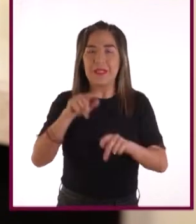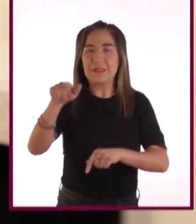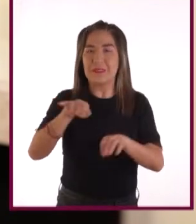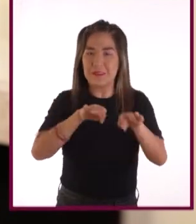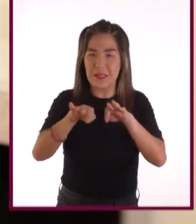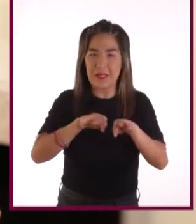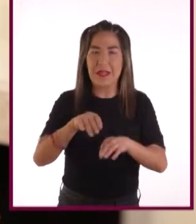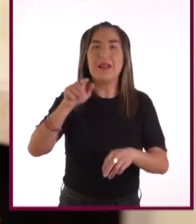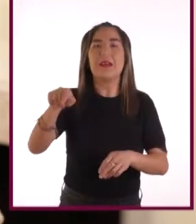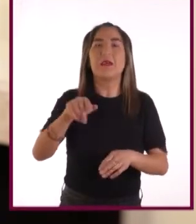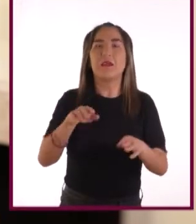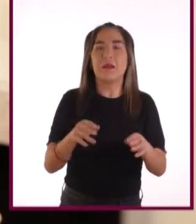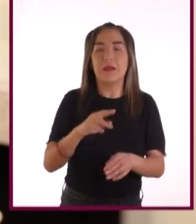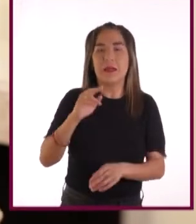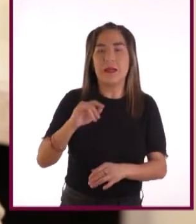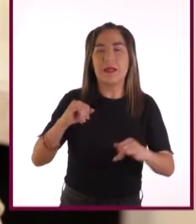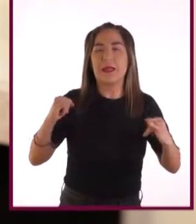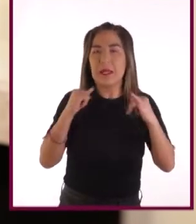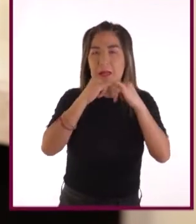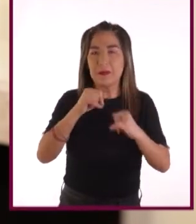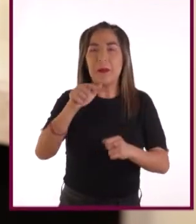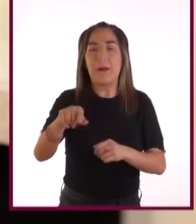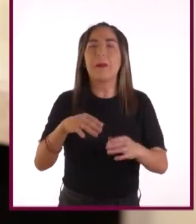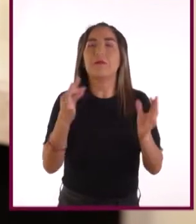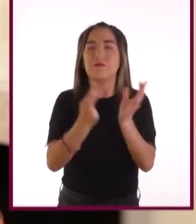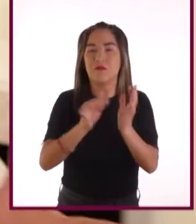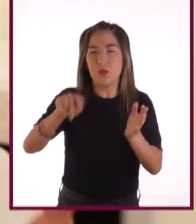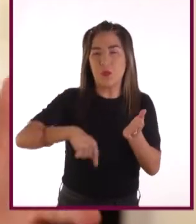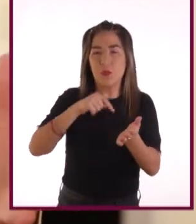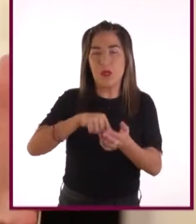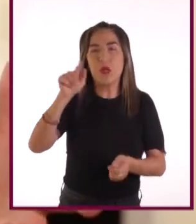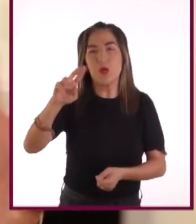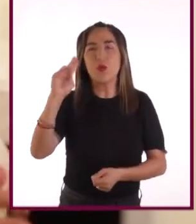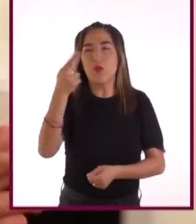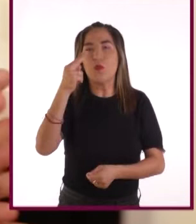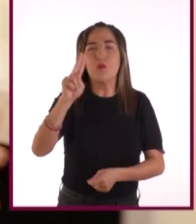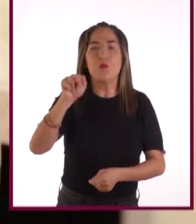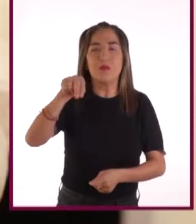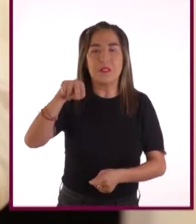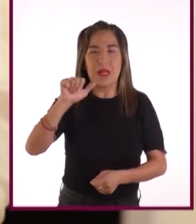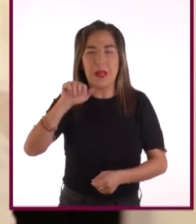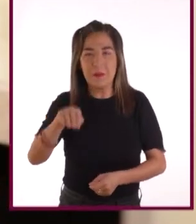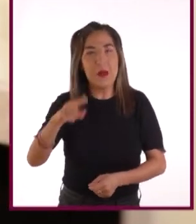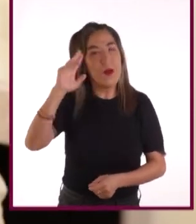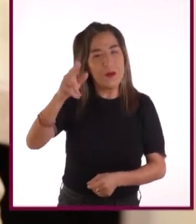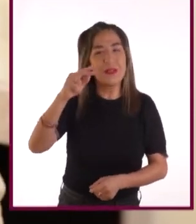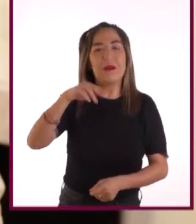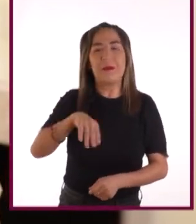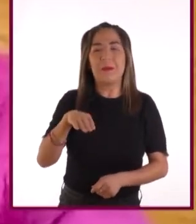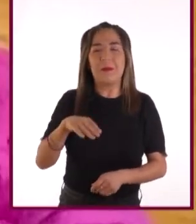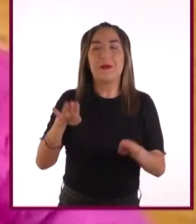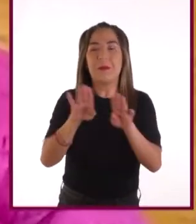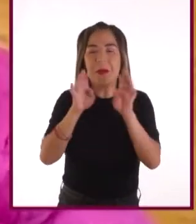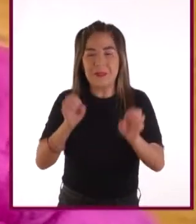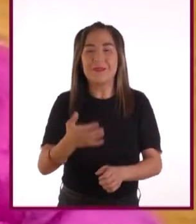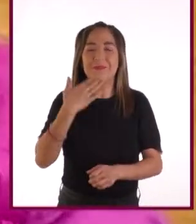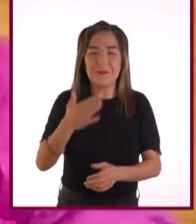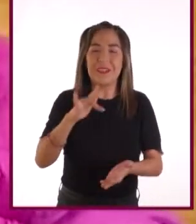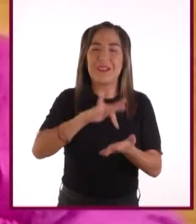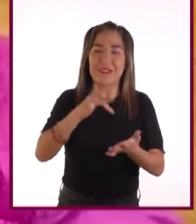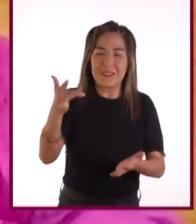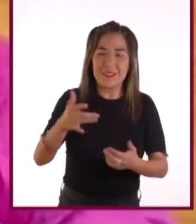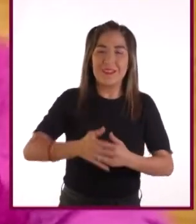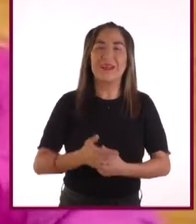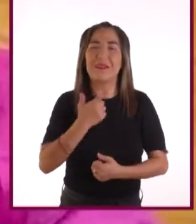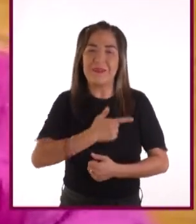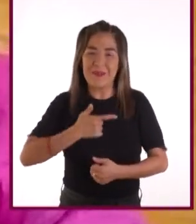e Ingeniería por el Instituto de Investigaciones en Materiales de la Universidad Nacional Autónoma de México. ¿Qué tal, Mariana? ¿Cómo estás? Hola, ¿qué tal? Pues muy